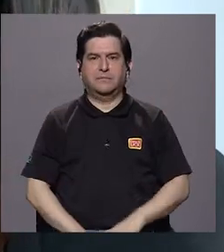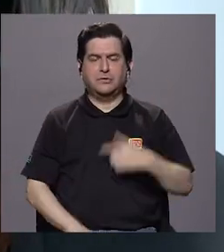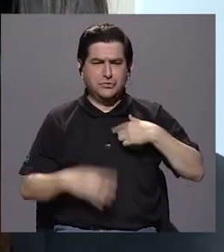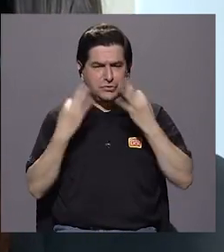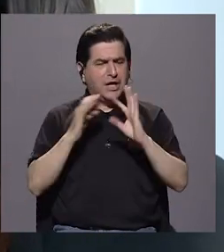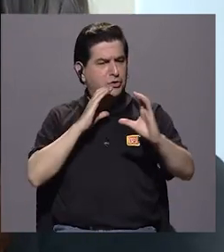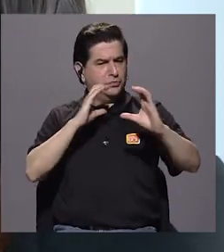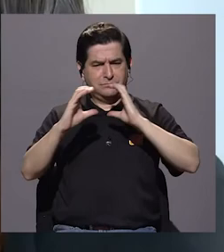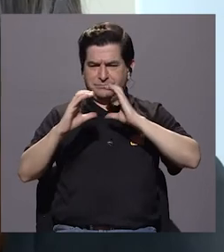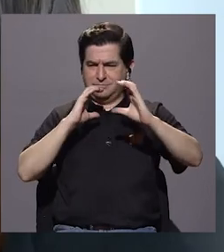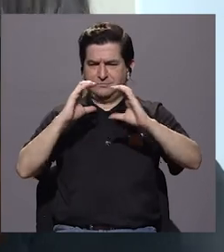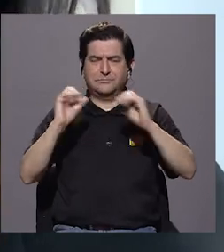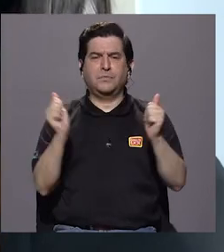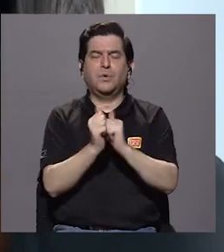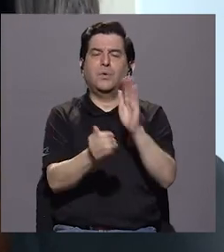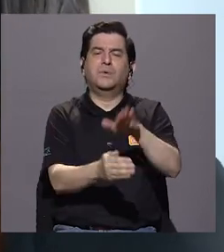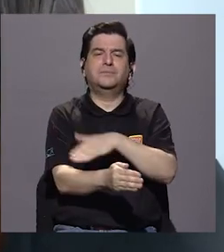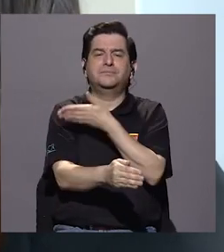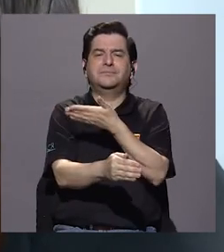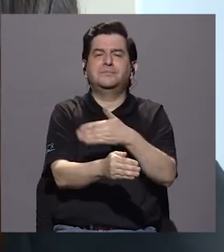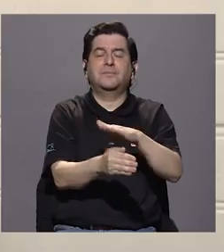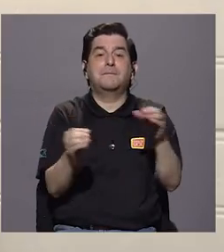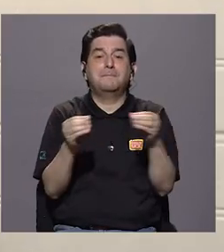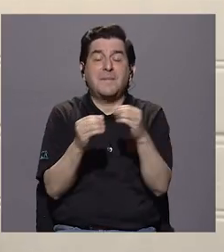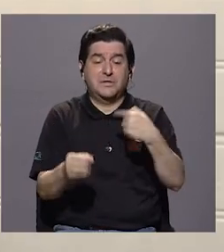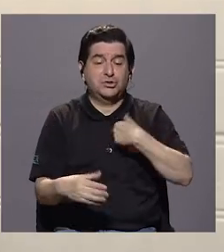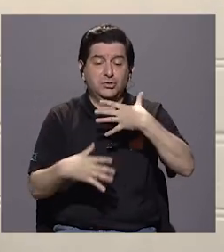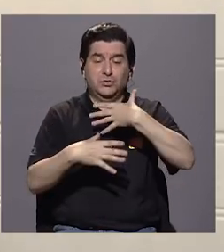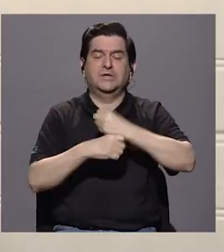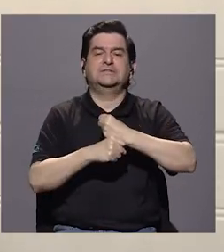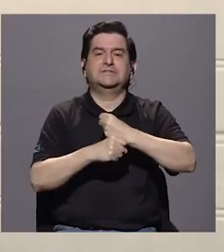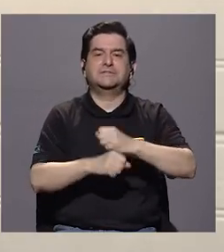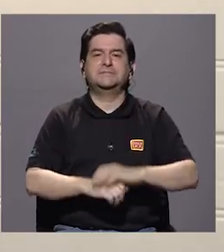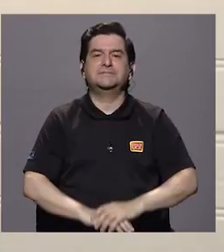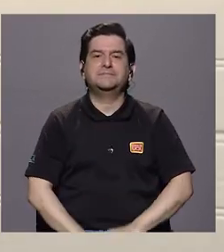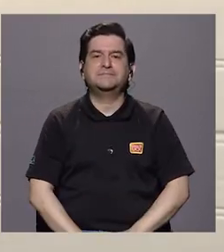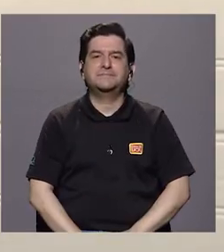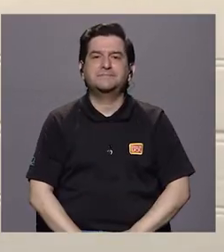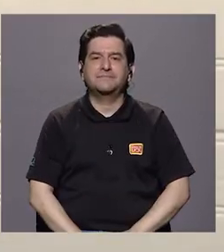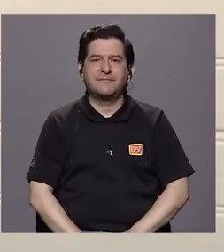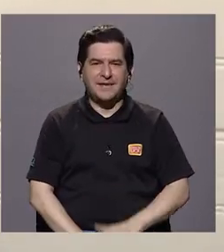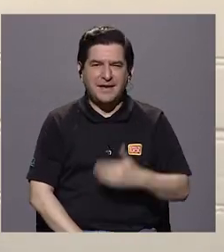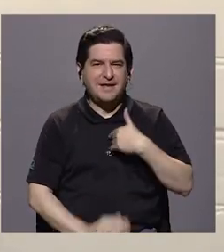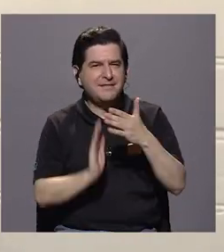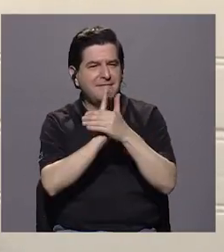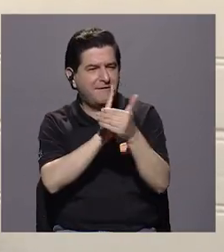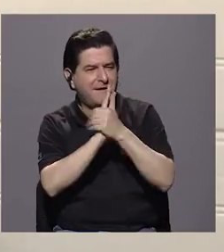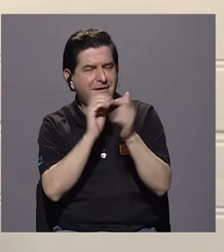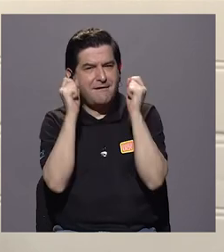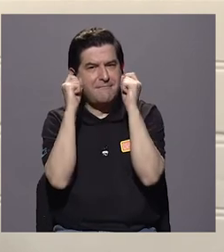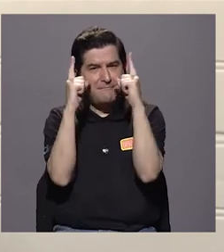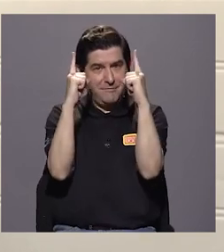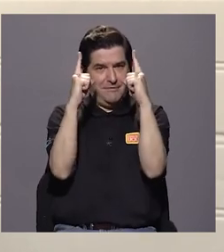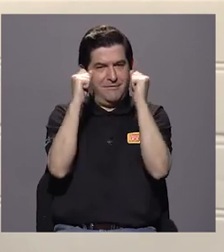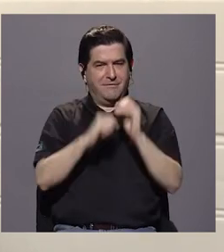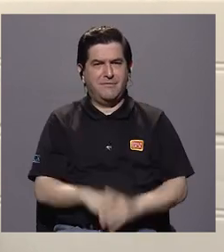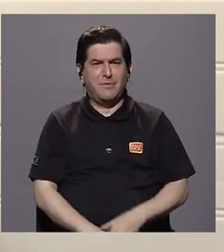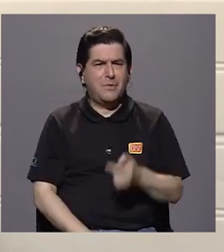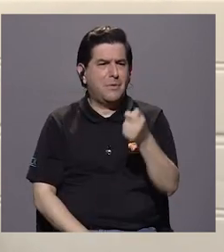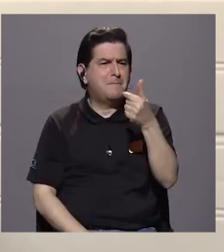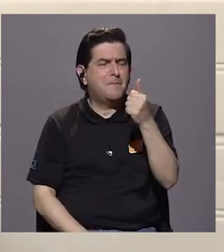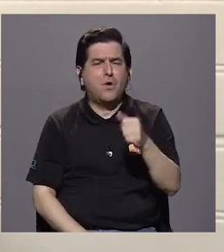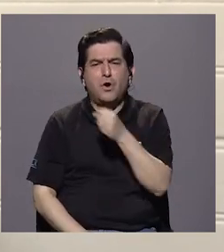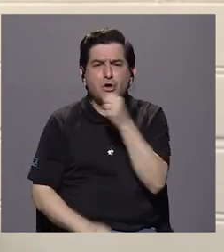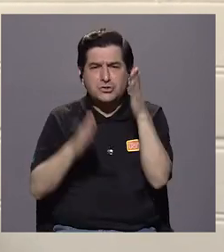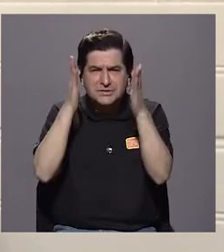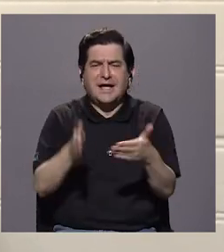comunicarme con la música, y más cuando la hago yo. Y tiene una capacidad increíble, que eso pocos cantantes lo tienen,